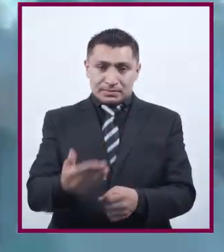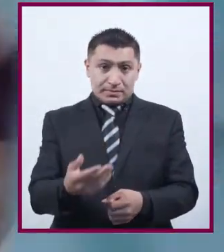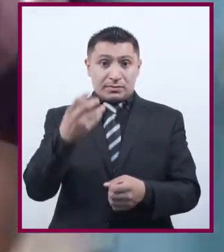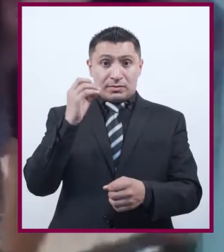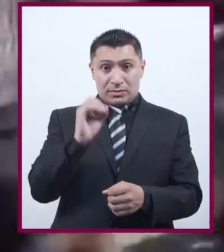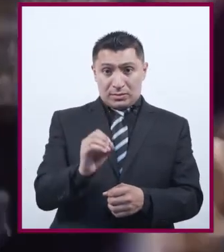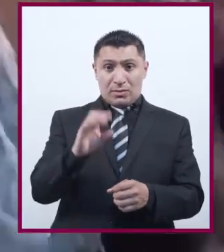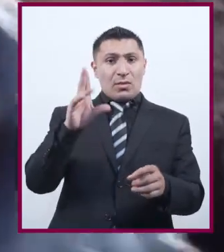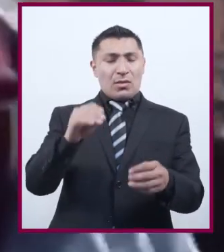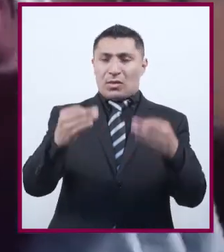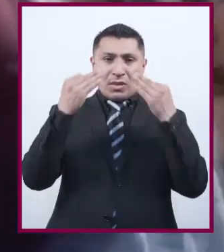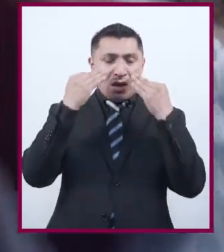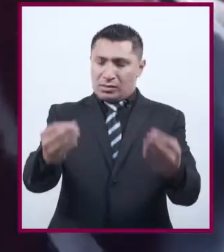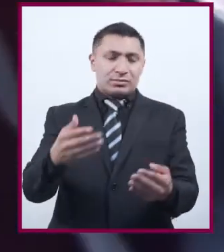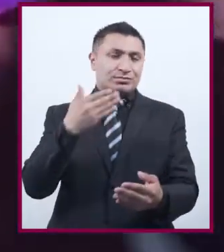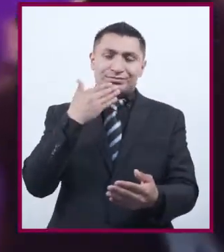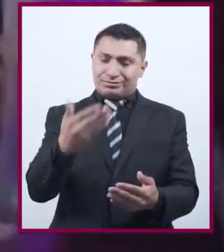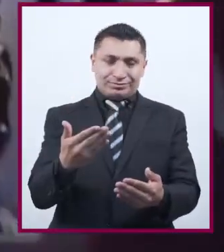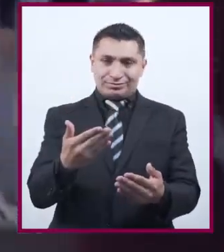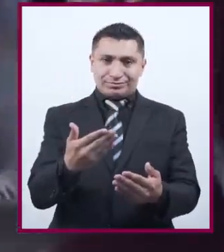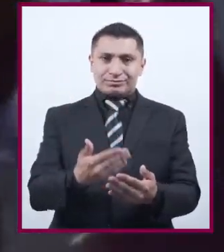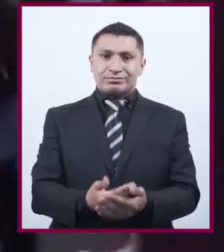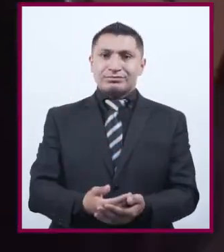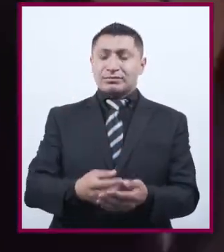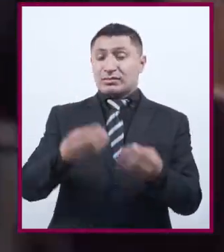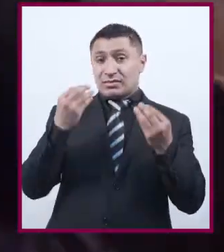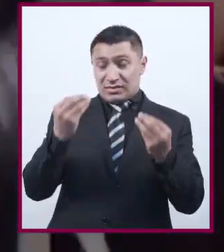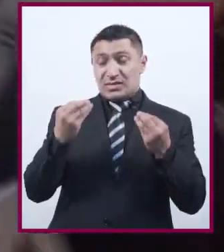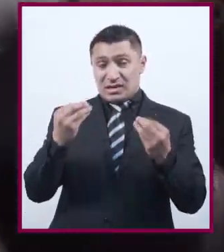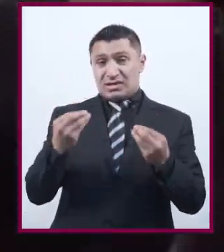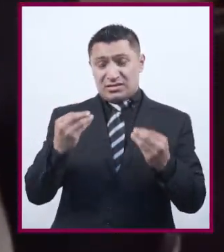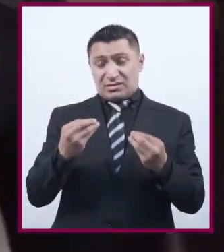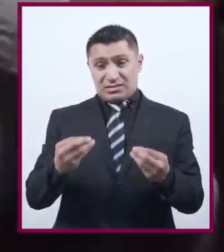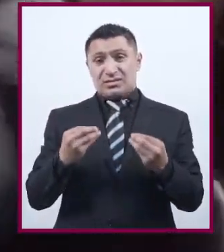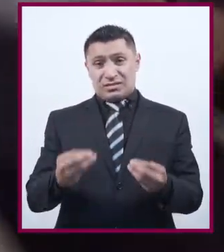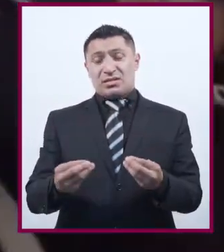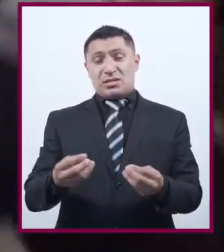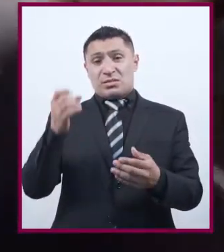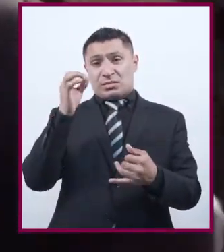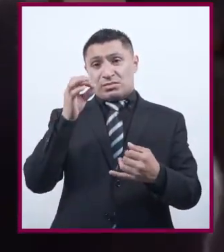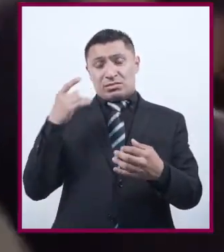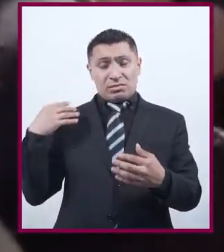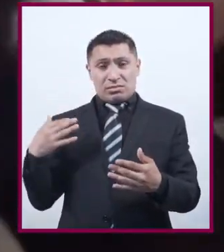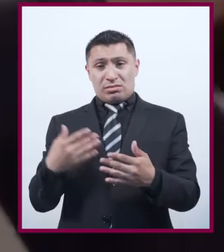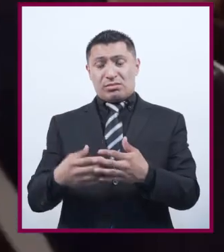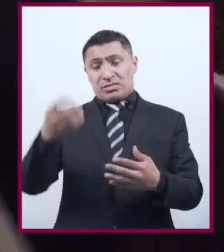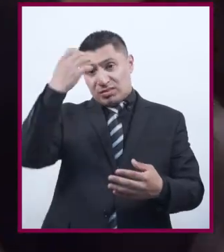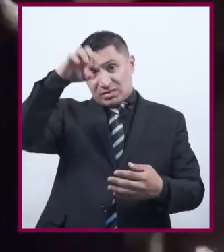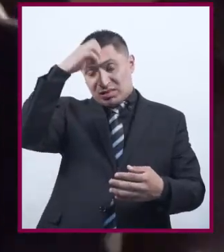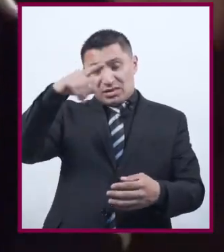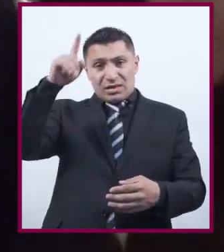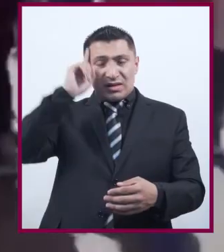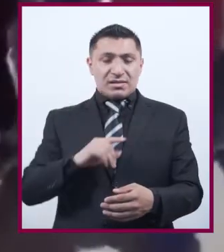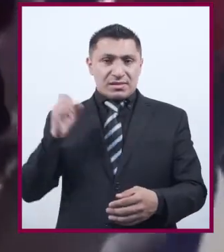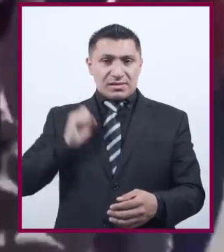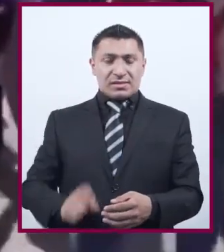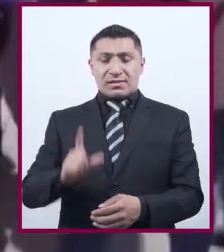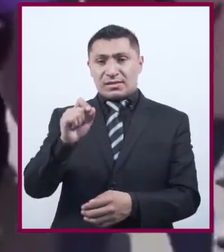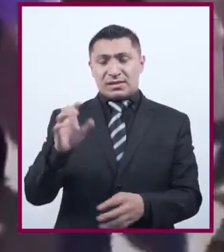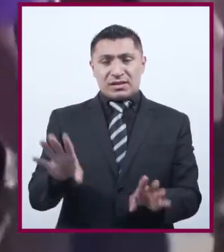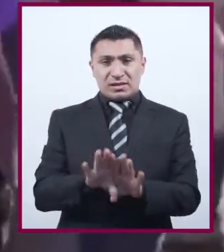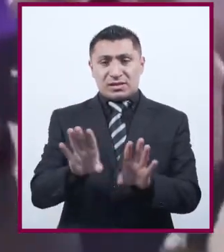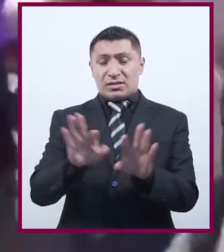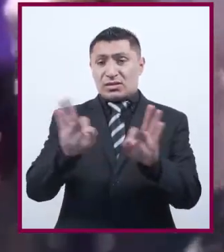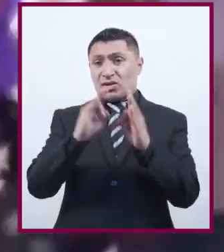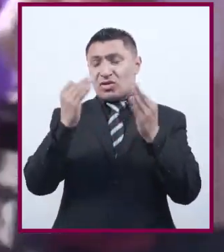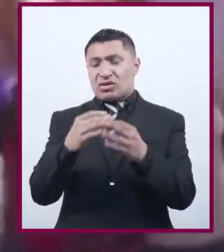los resultados esperados. Por mucho, las últimas expresiones femeninas del siglo XX son manifestaciones que han